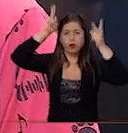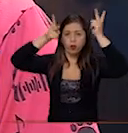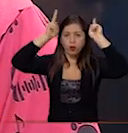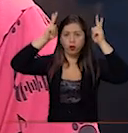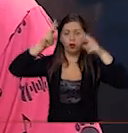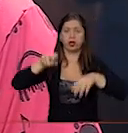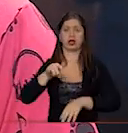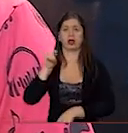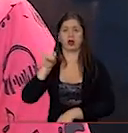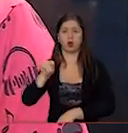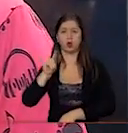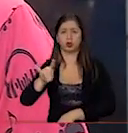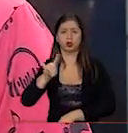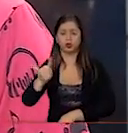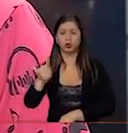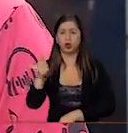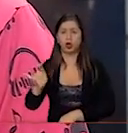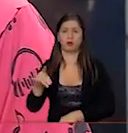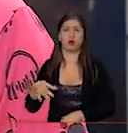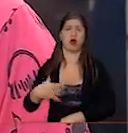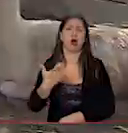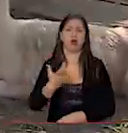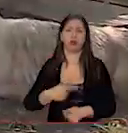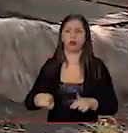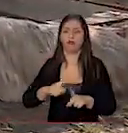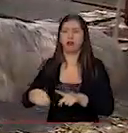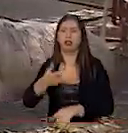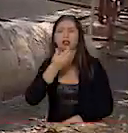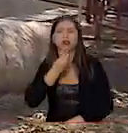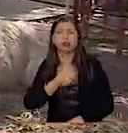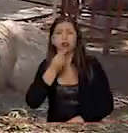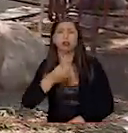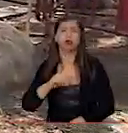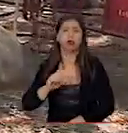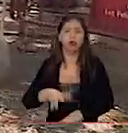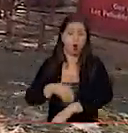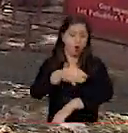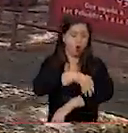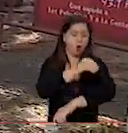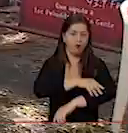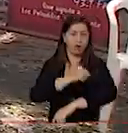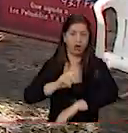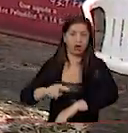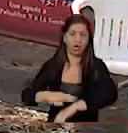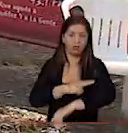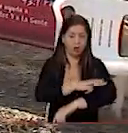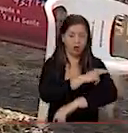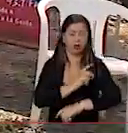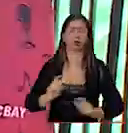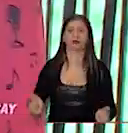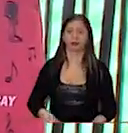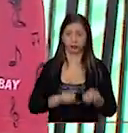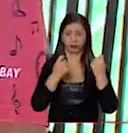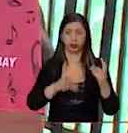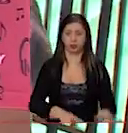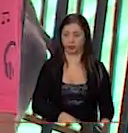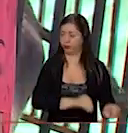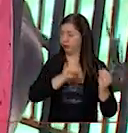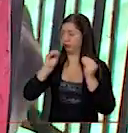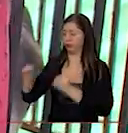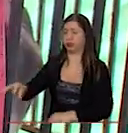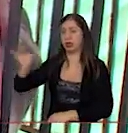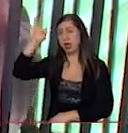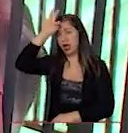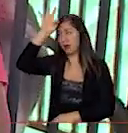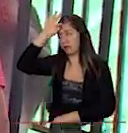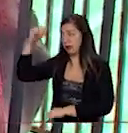llama, búfalo, vaca, chivos, ovejas, que nos tocó que salvarlos y pues traerlos para acá donde los tenemos. Algunas clínicas nos han